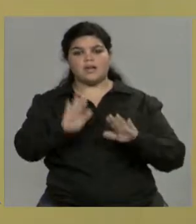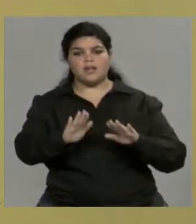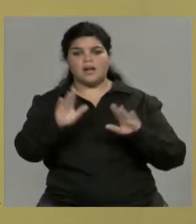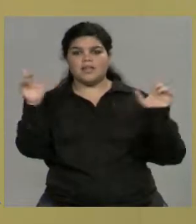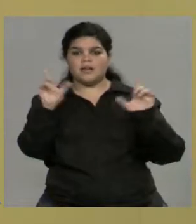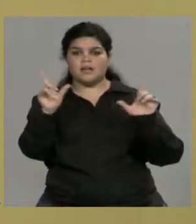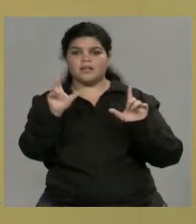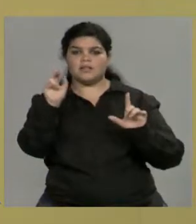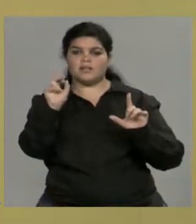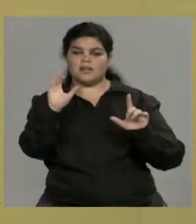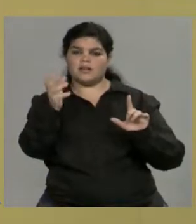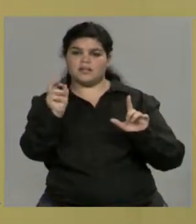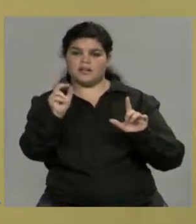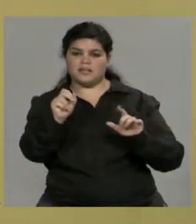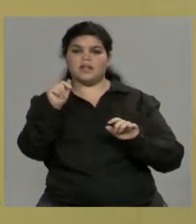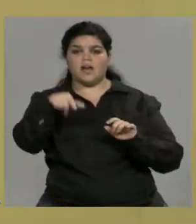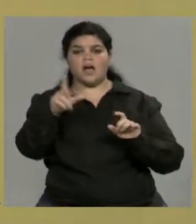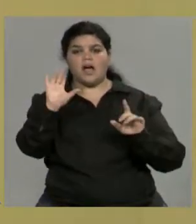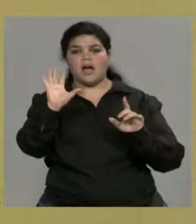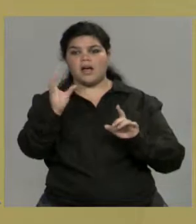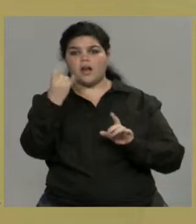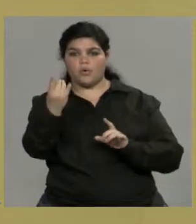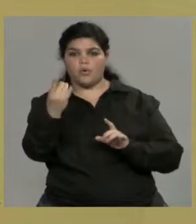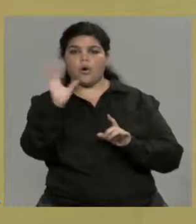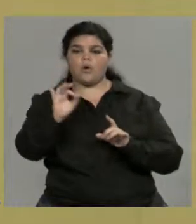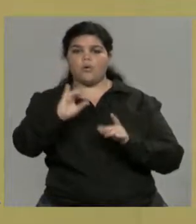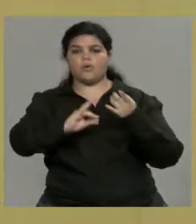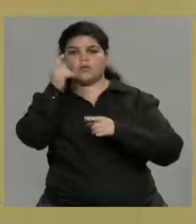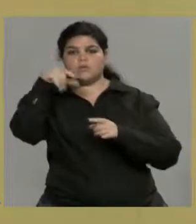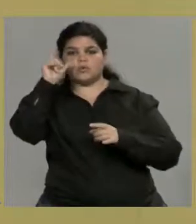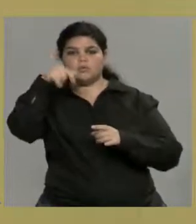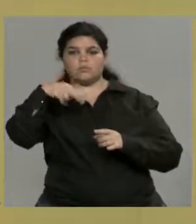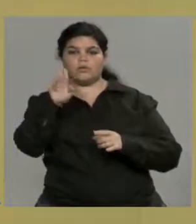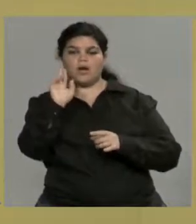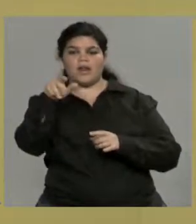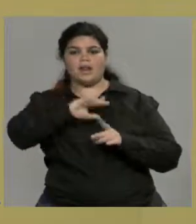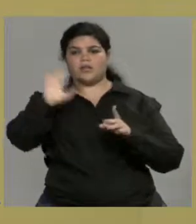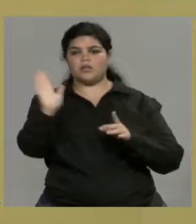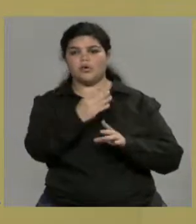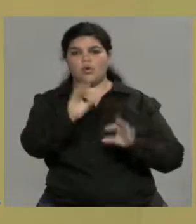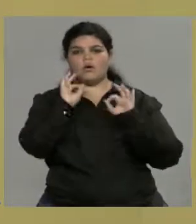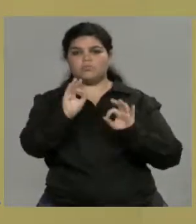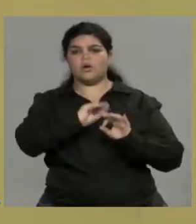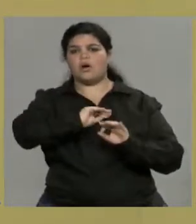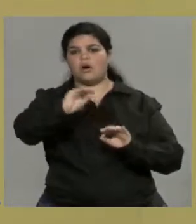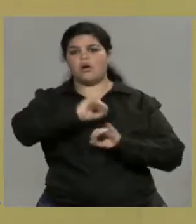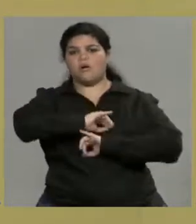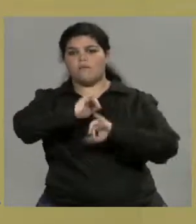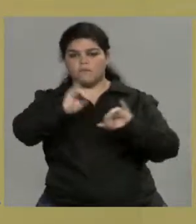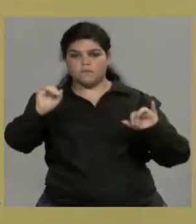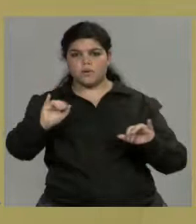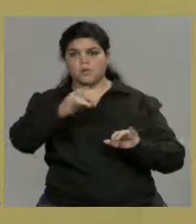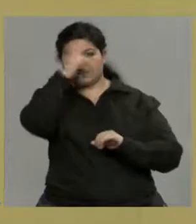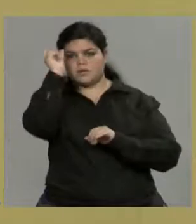señal 30, en la TDA, en Señalú o en universidad.com.ar. Acordate que allí está toda la plataforma de medios de